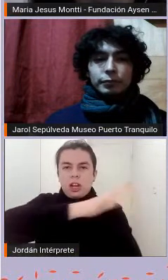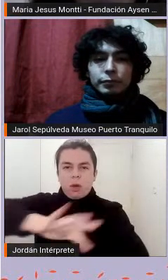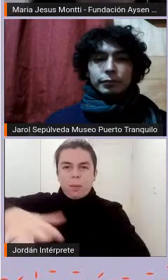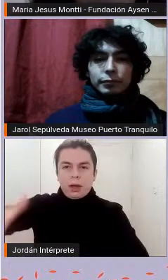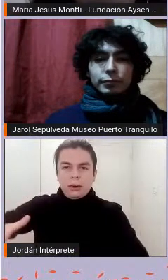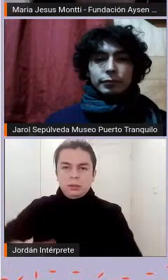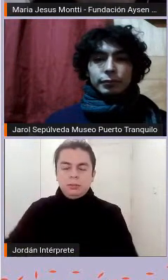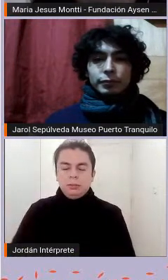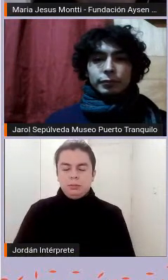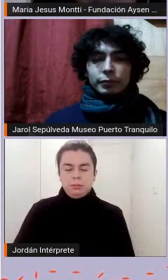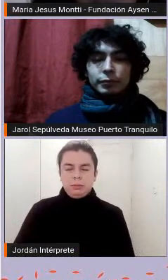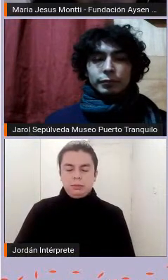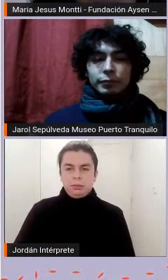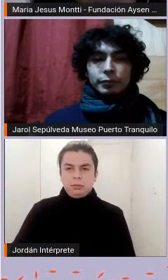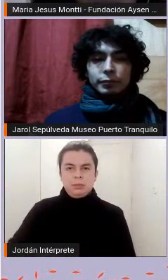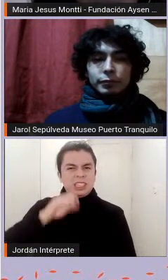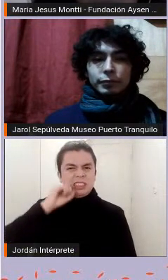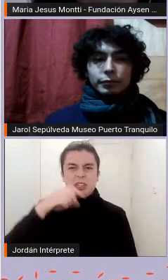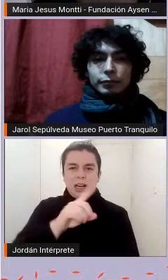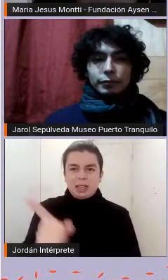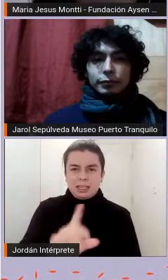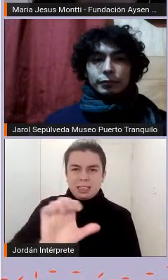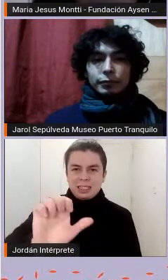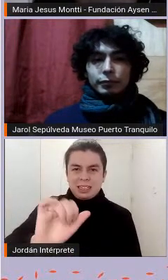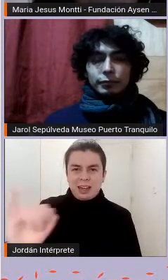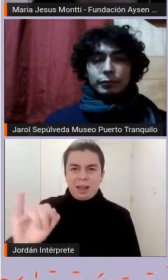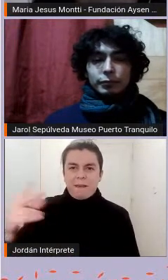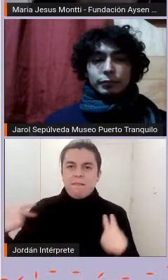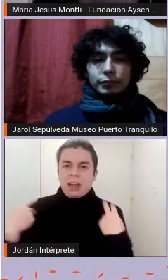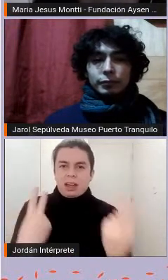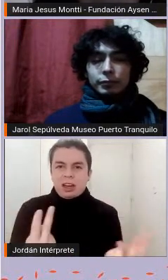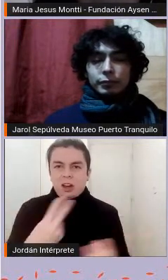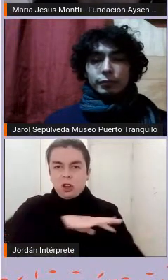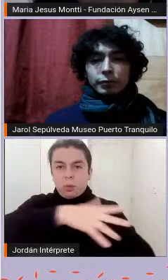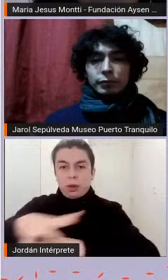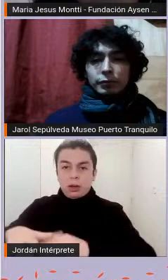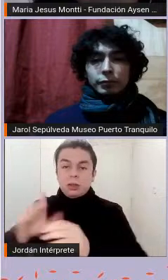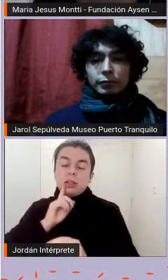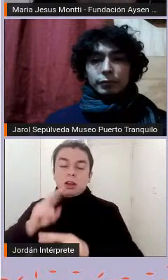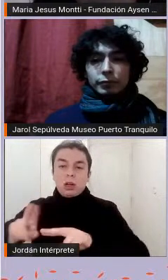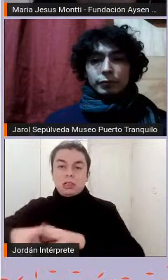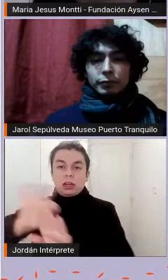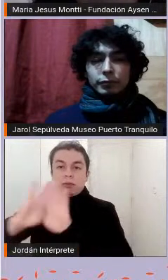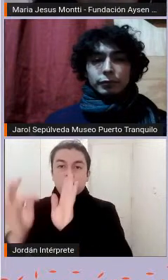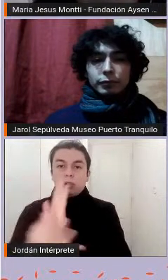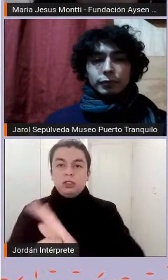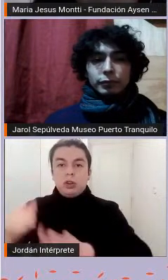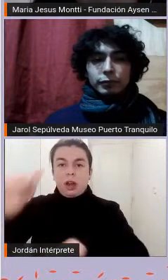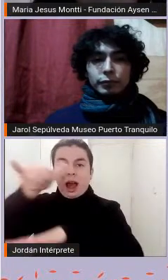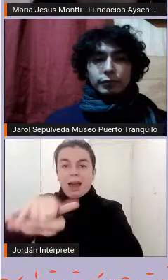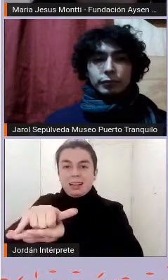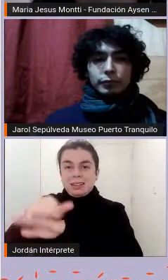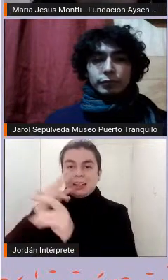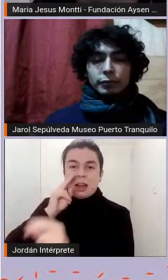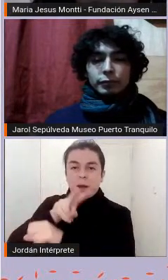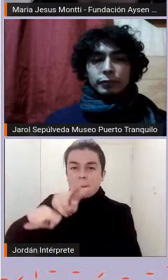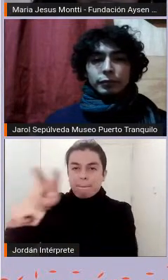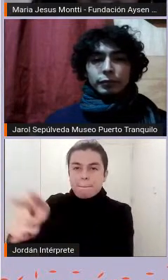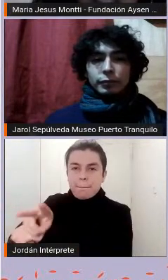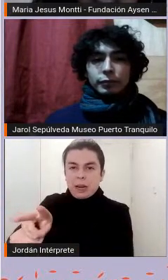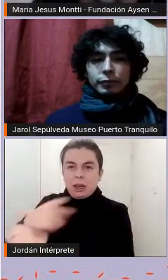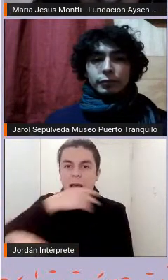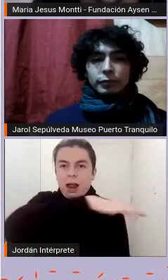un proyecto que actualmente está siendo ejecutado por la Fundación Aysén Mira el Mar en colaboración con diferentes instituciones